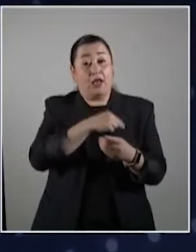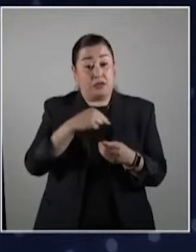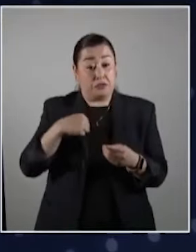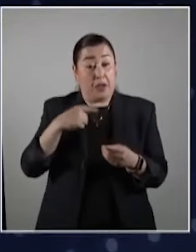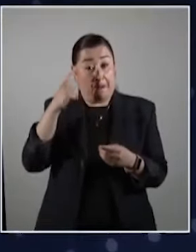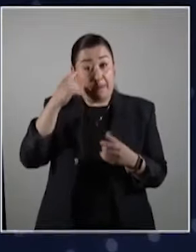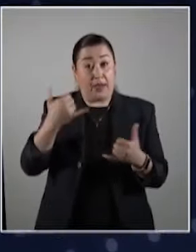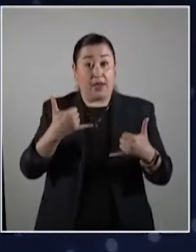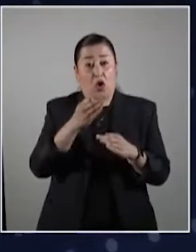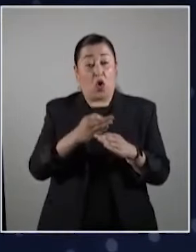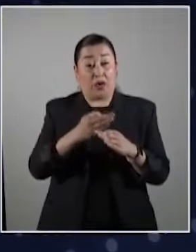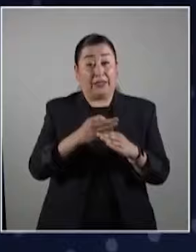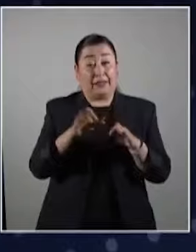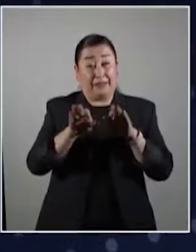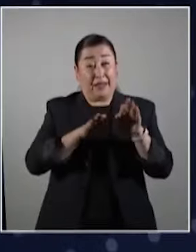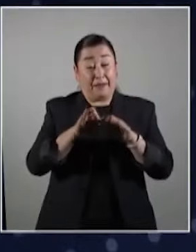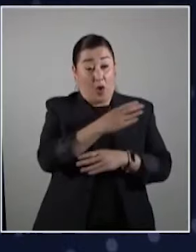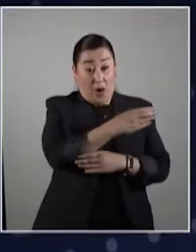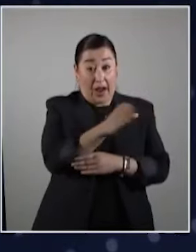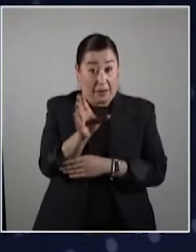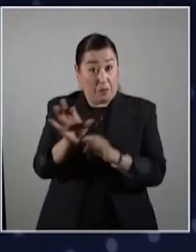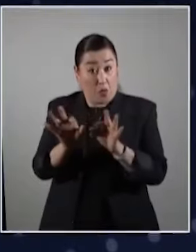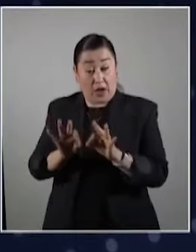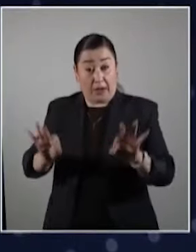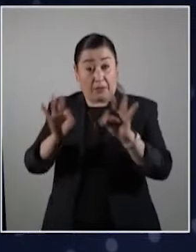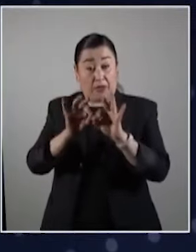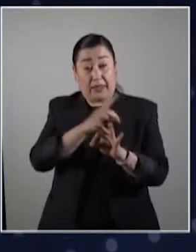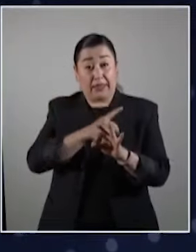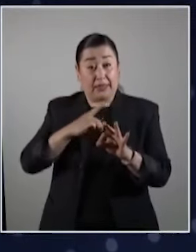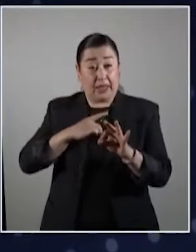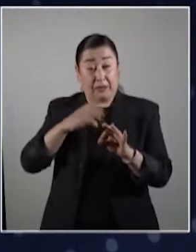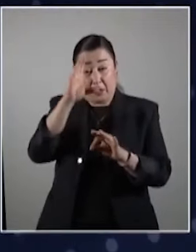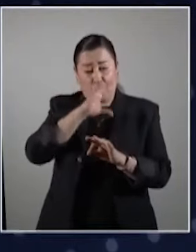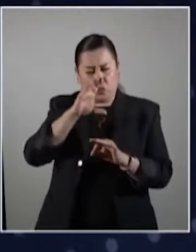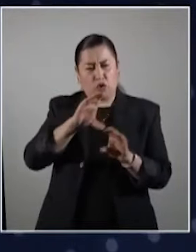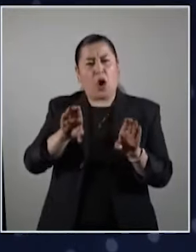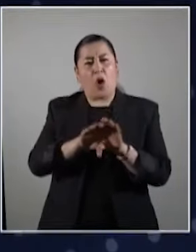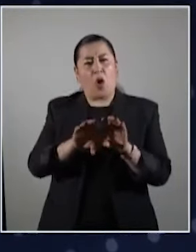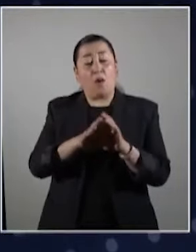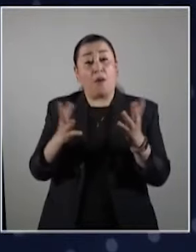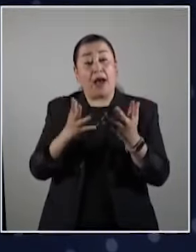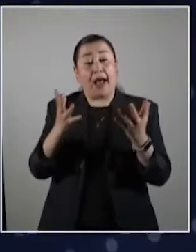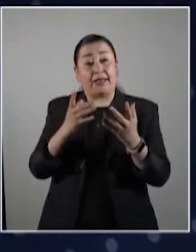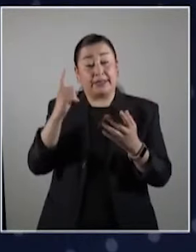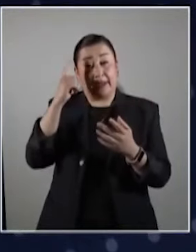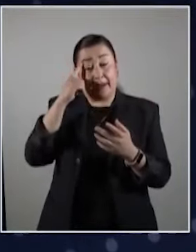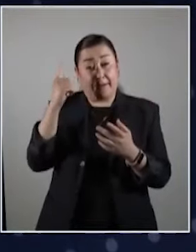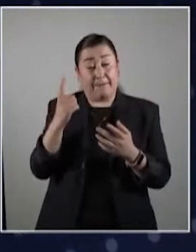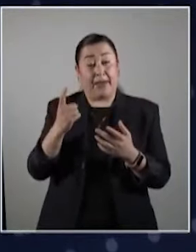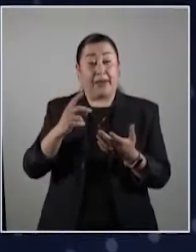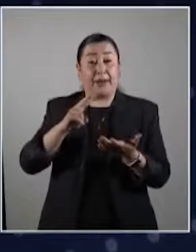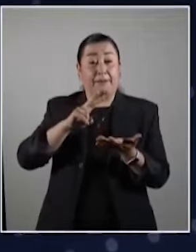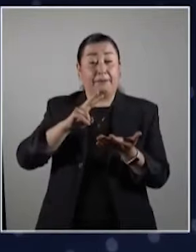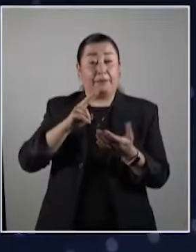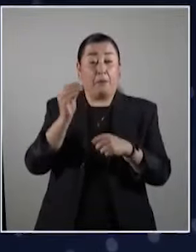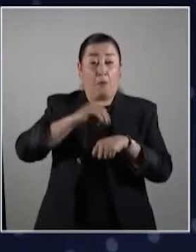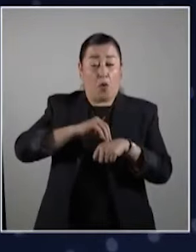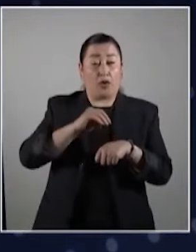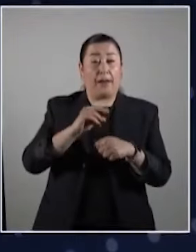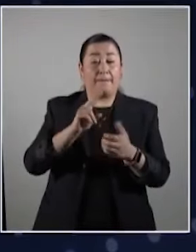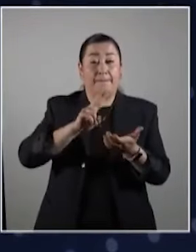que ellos sigan estudiando tenemos que buscar las maneras de poder tecnificar al campo y darle un valor agregado a las a las